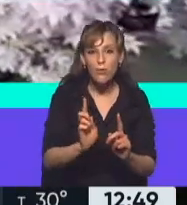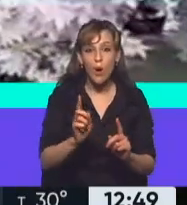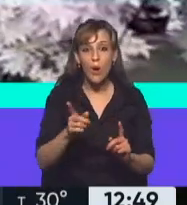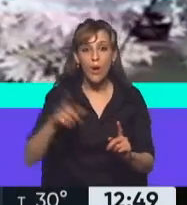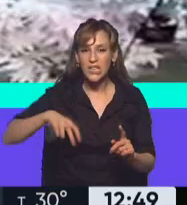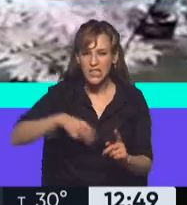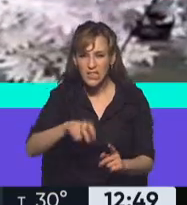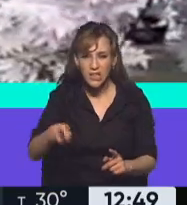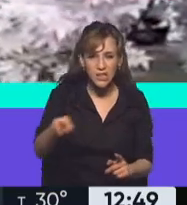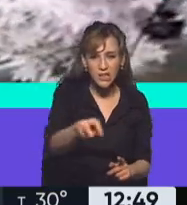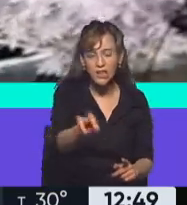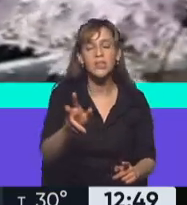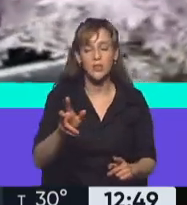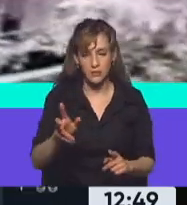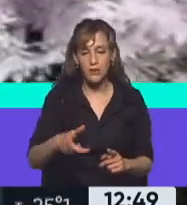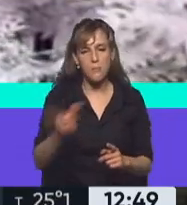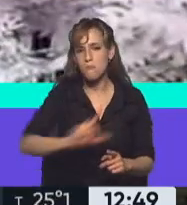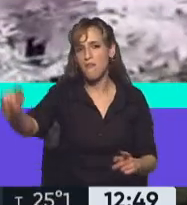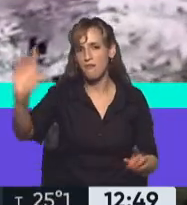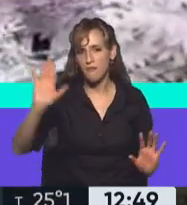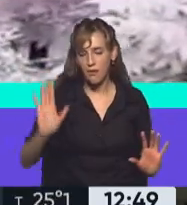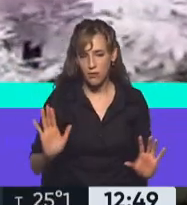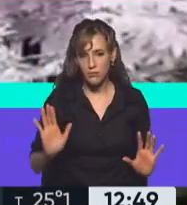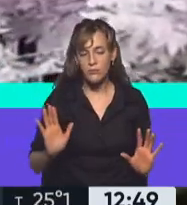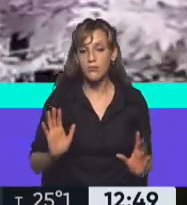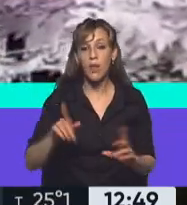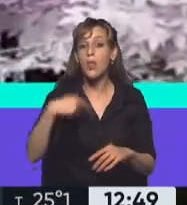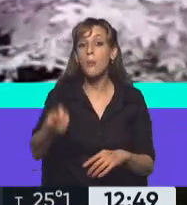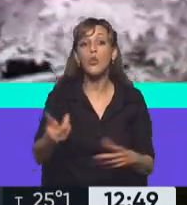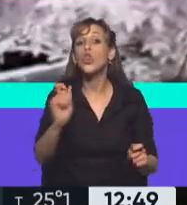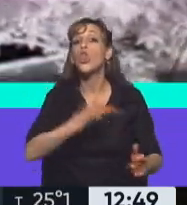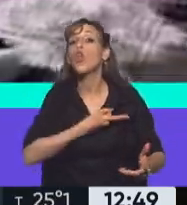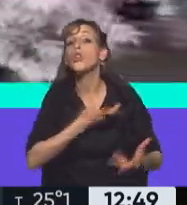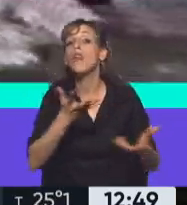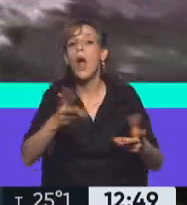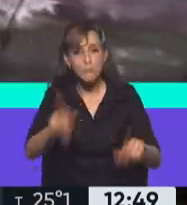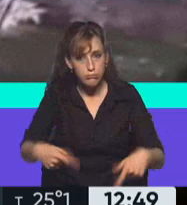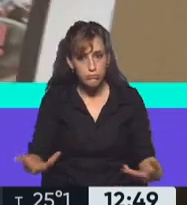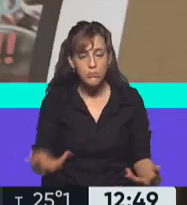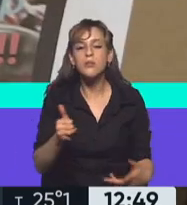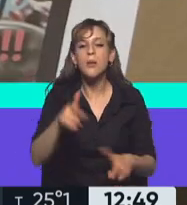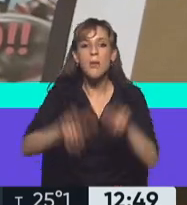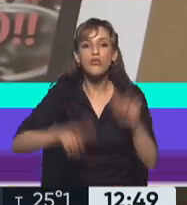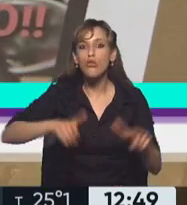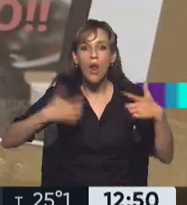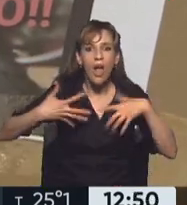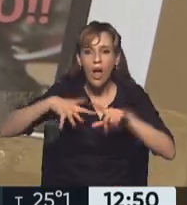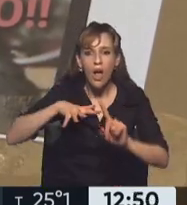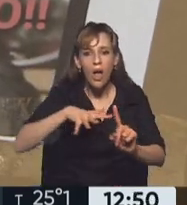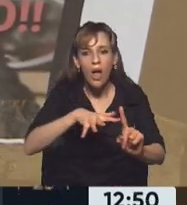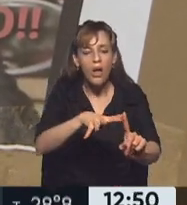empieza a correr para todos lados, hasta que se escapa. Y en ese momento le perdieron el rastro, porque ahora no saben dónde está. Mucha gente lo corrieron y nadie sabe dónde está